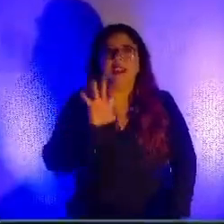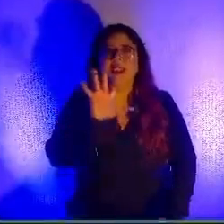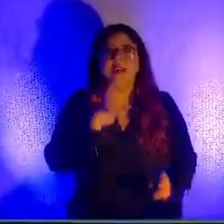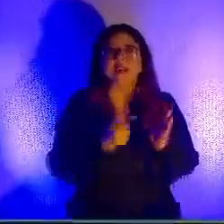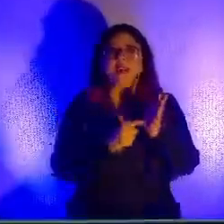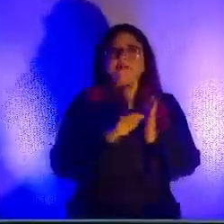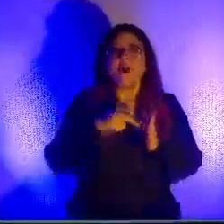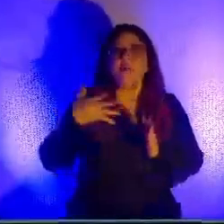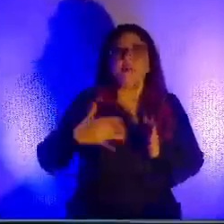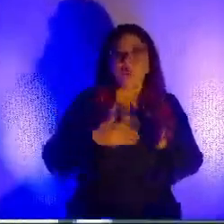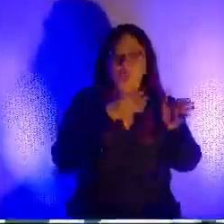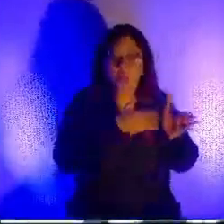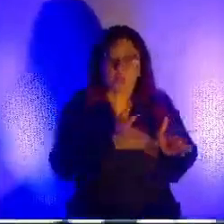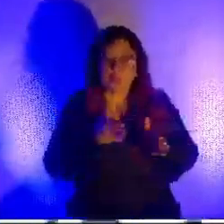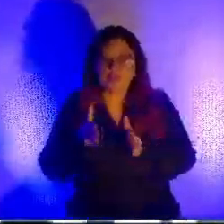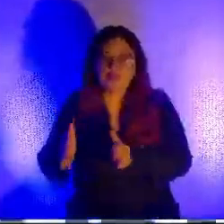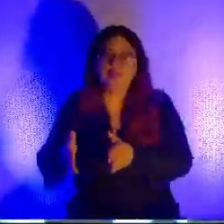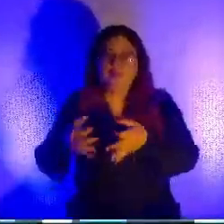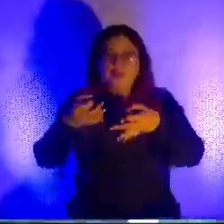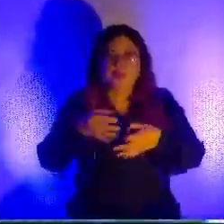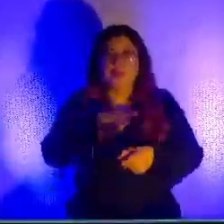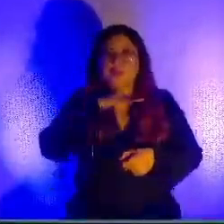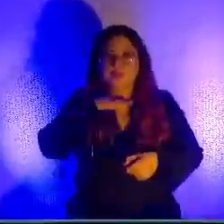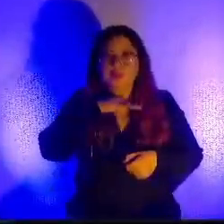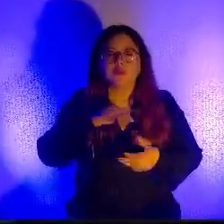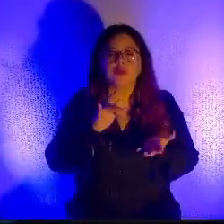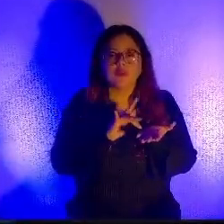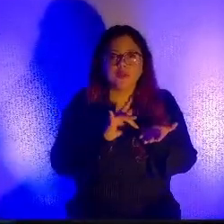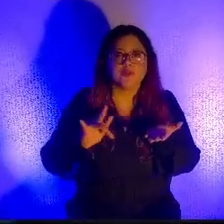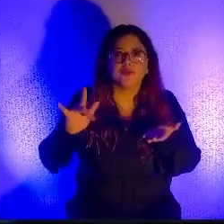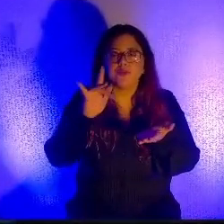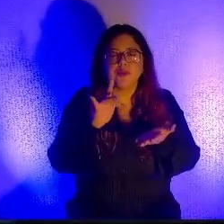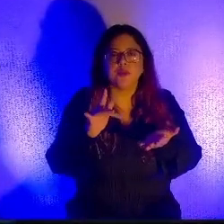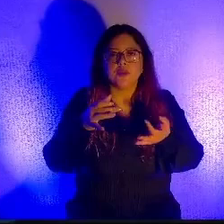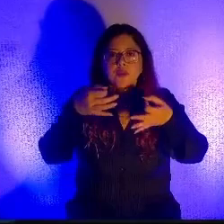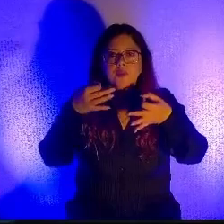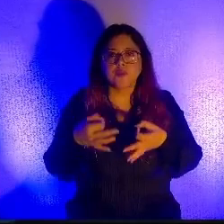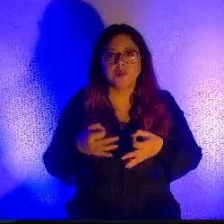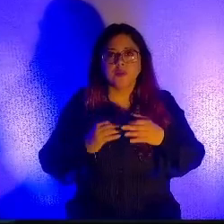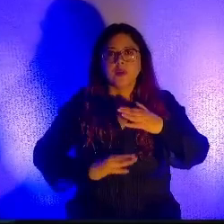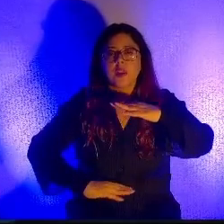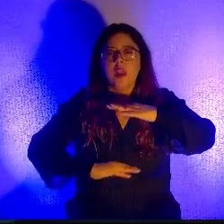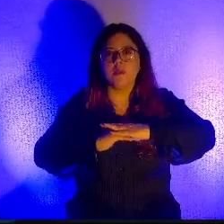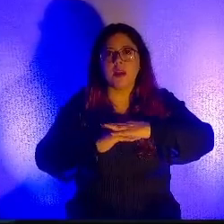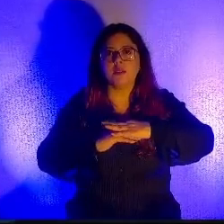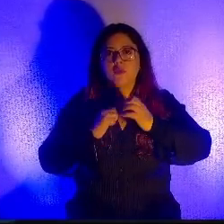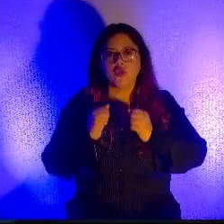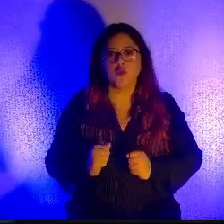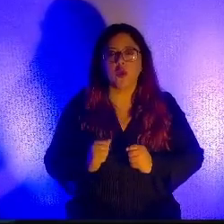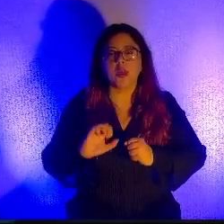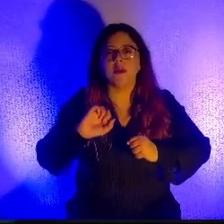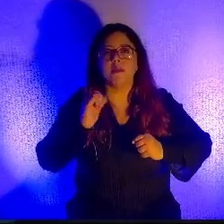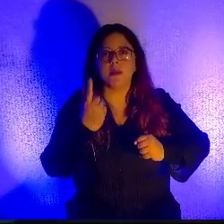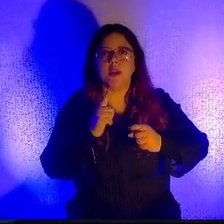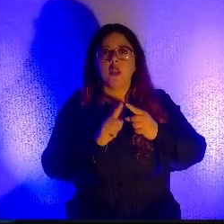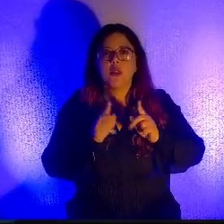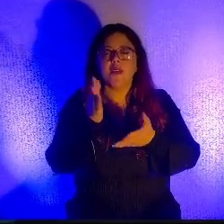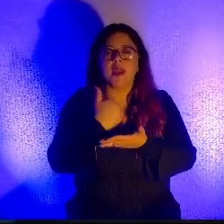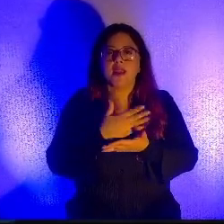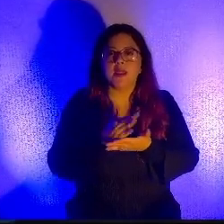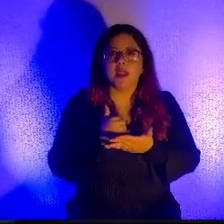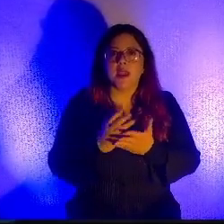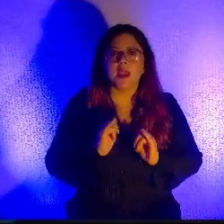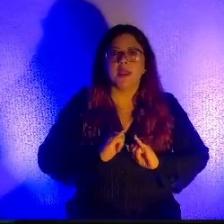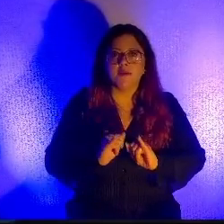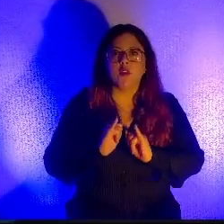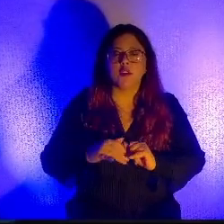pasos prácticos para utilizar la Inteligencia artificial de la forma en su máxima potencia no primero tiene que tener una estrategia de